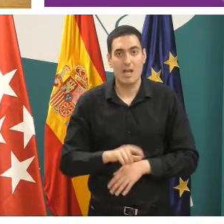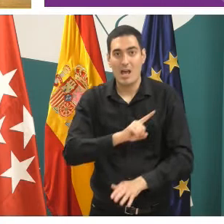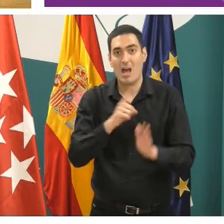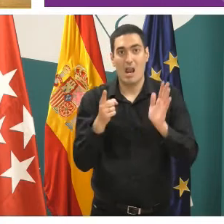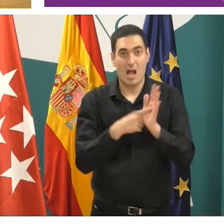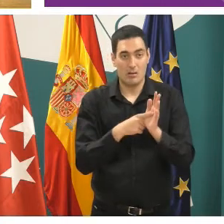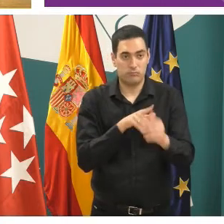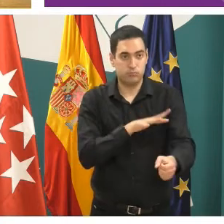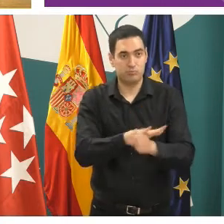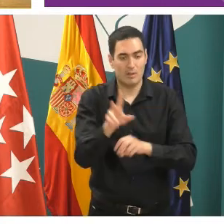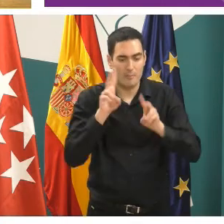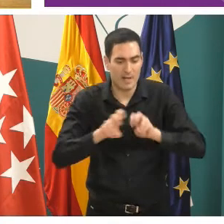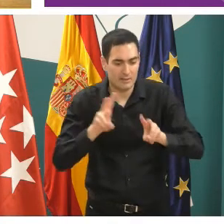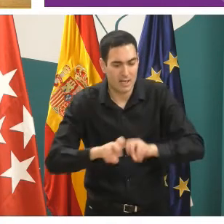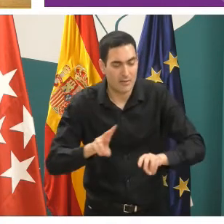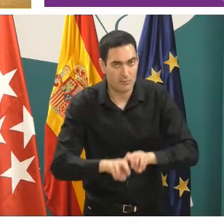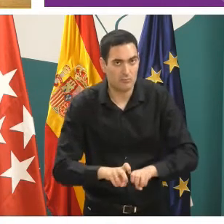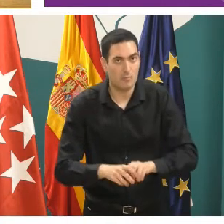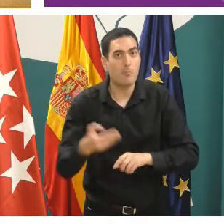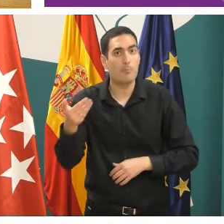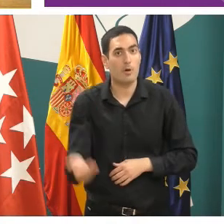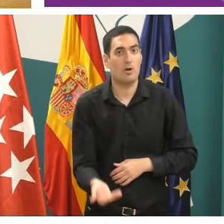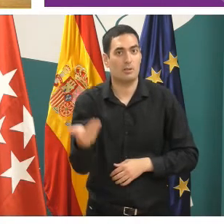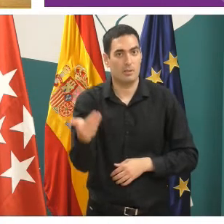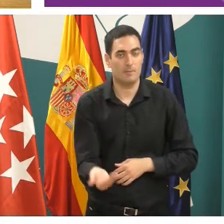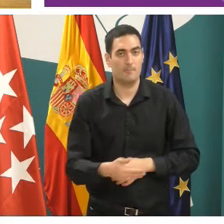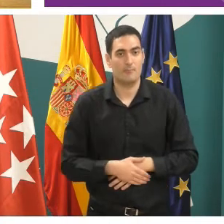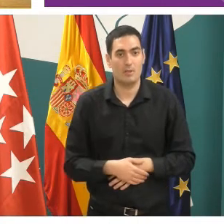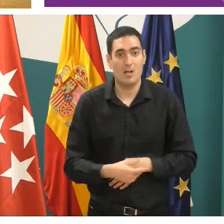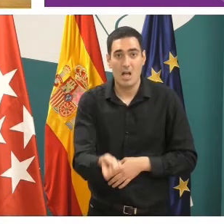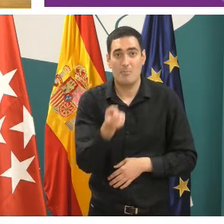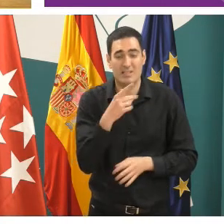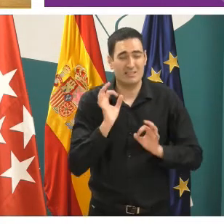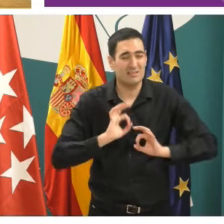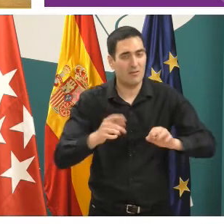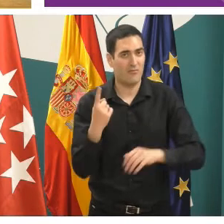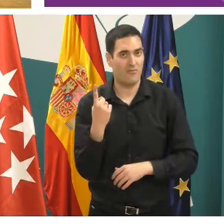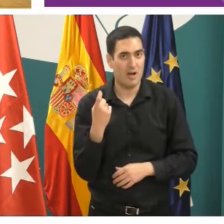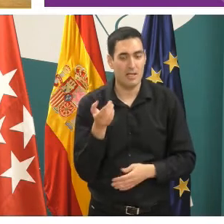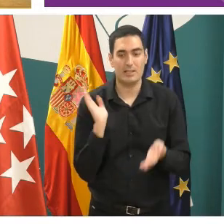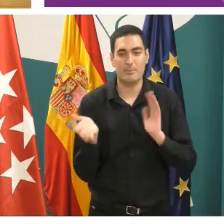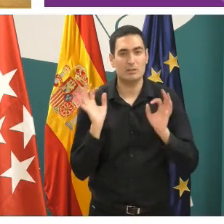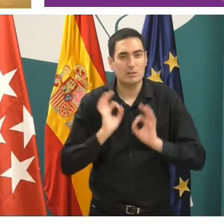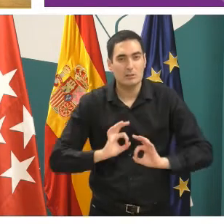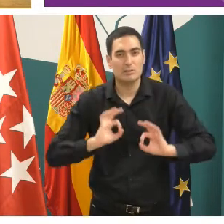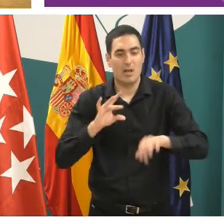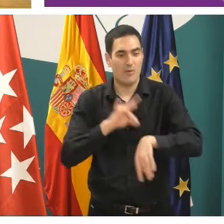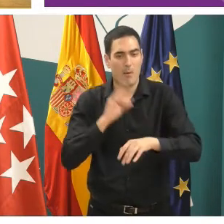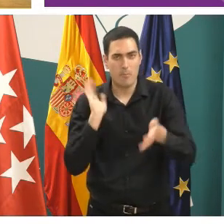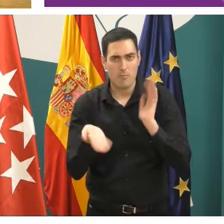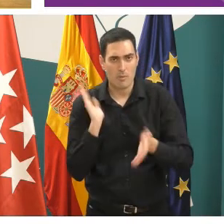la investigación, muy importante. Falta de medicamentos específicos, de tratamiento específico para tratar la